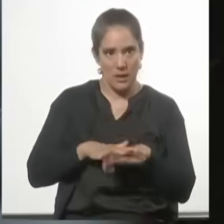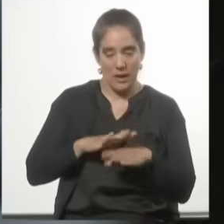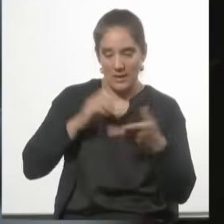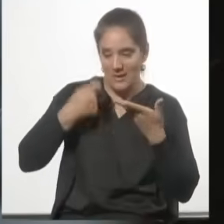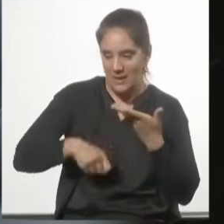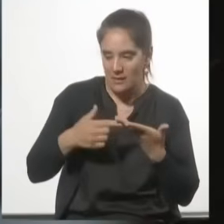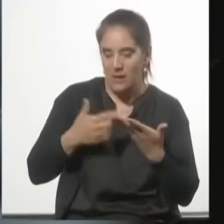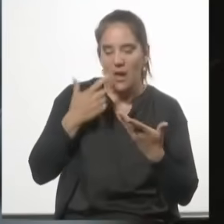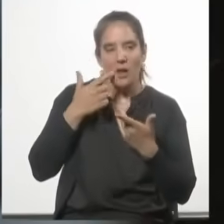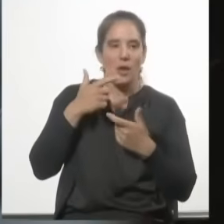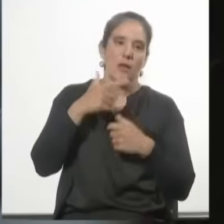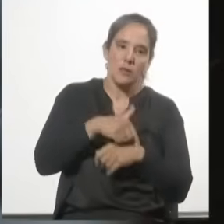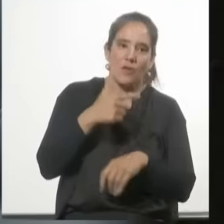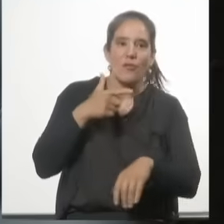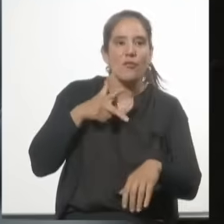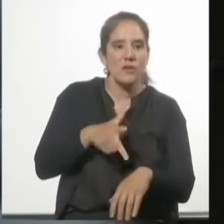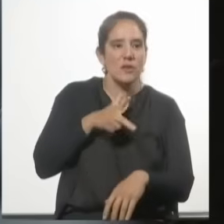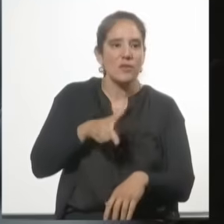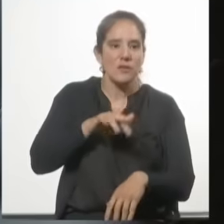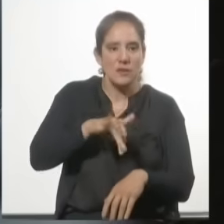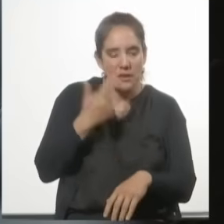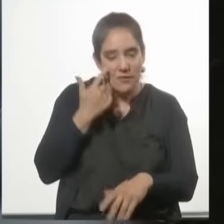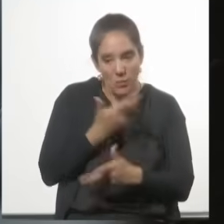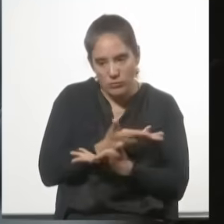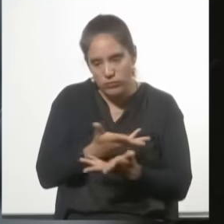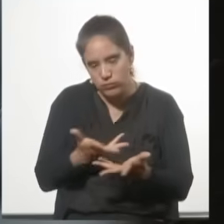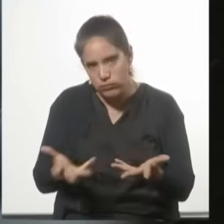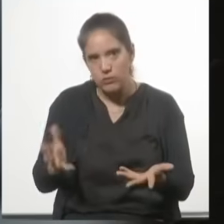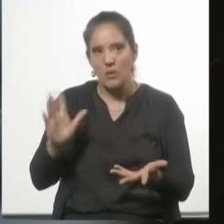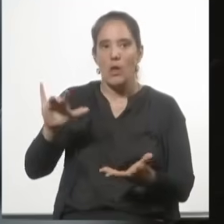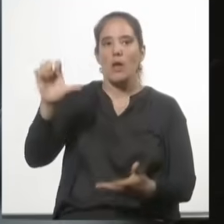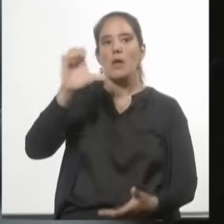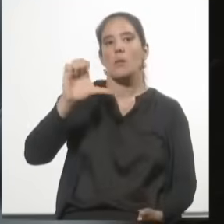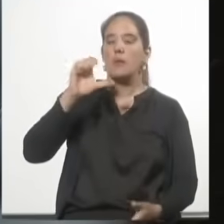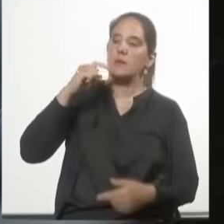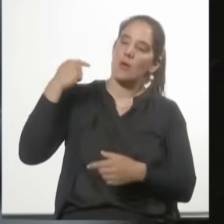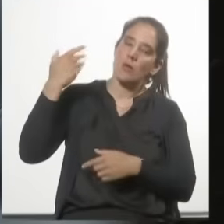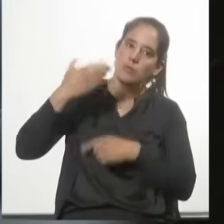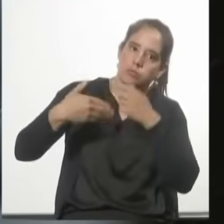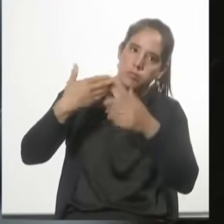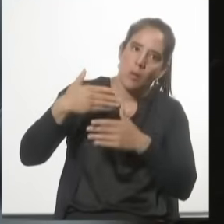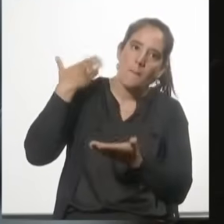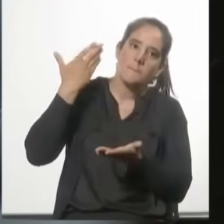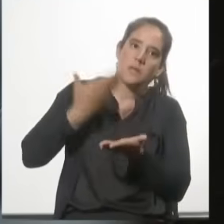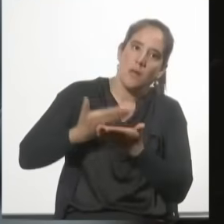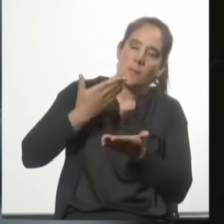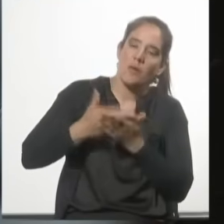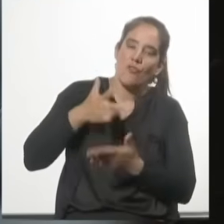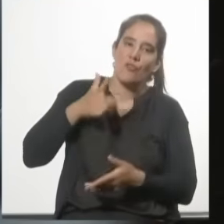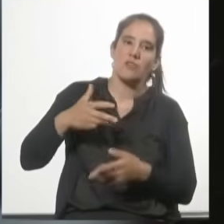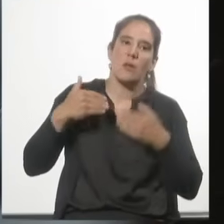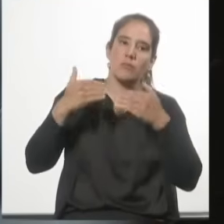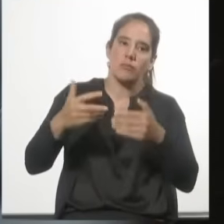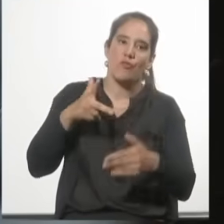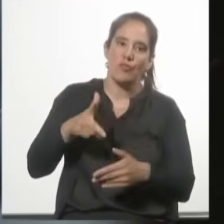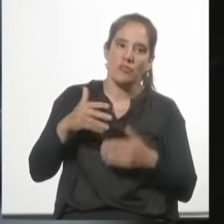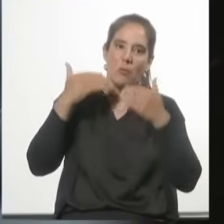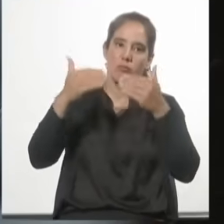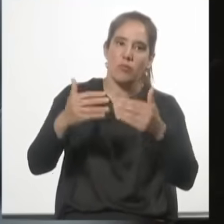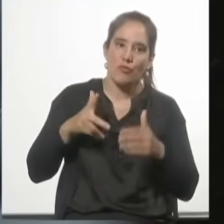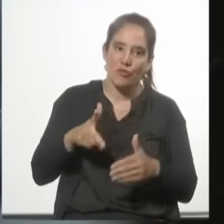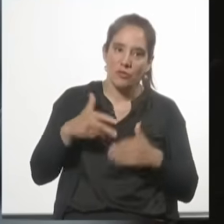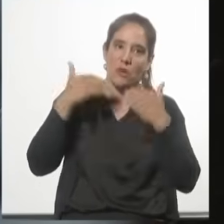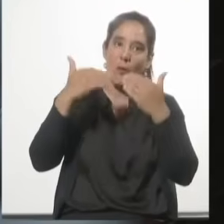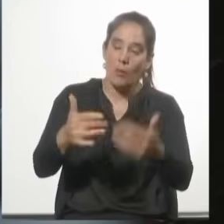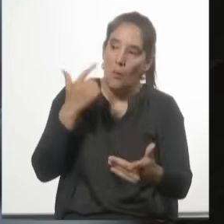cronología ampliamente relacionada, existió por parte de Cardama una sucesión de solicitudes de prórrogas para la presentación del aval